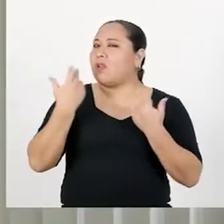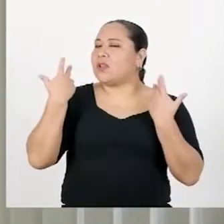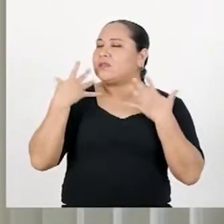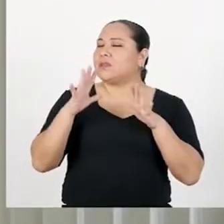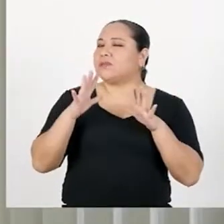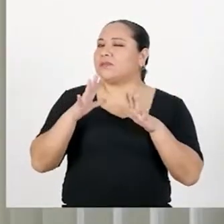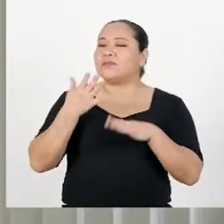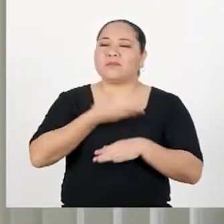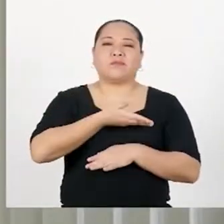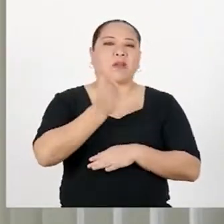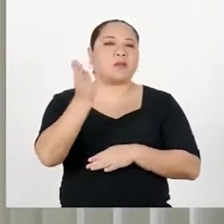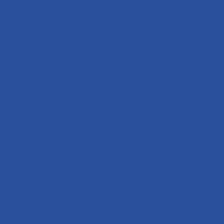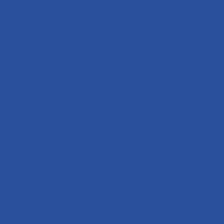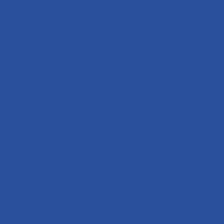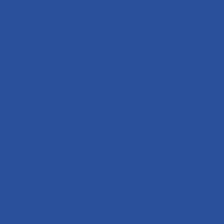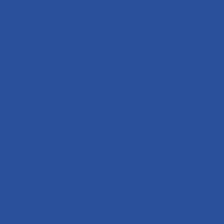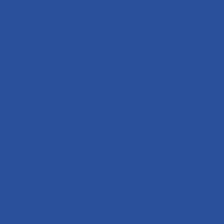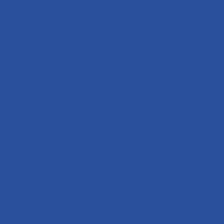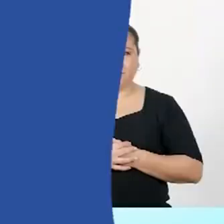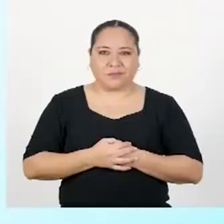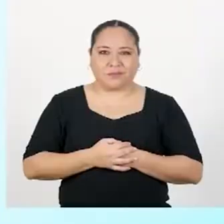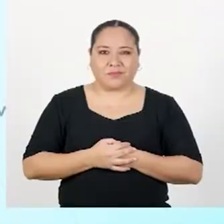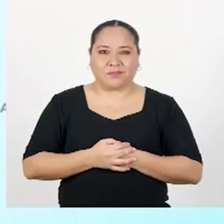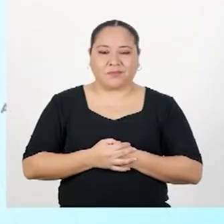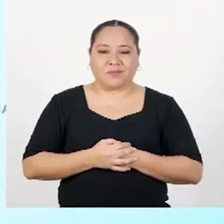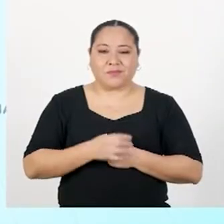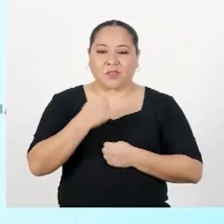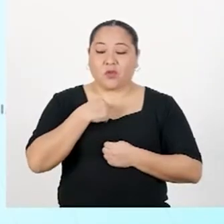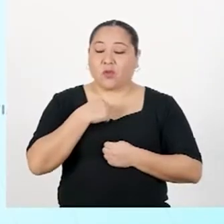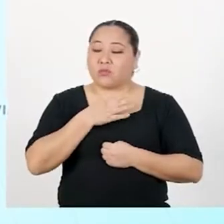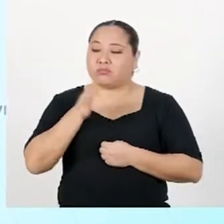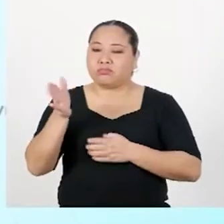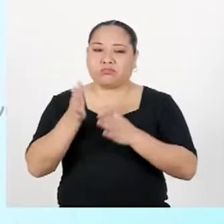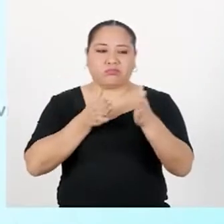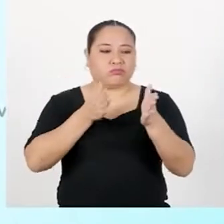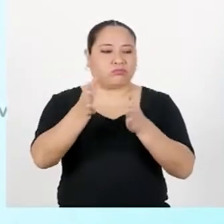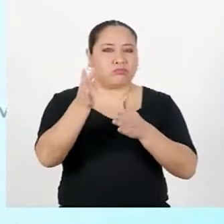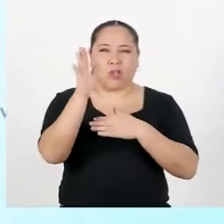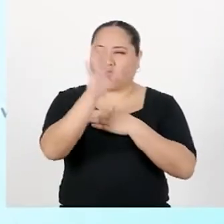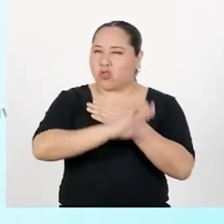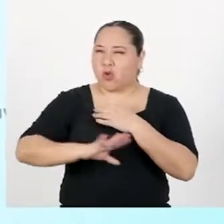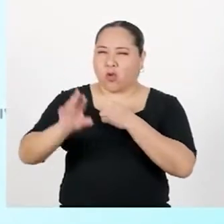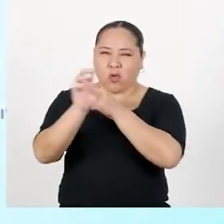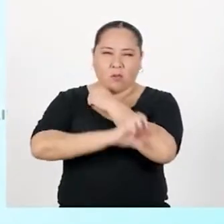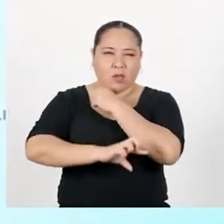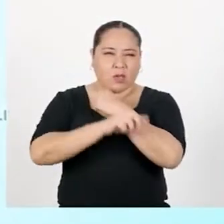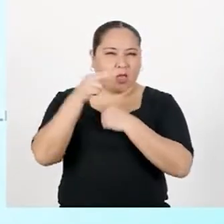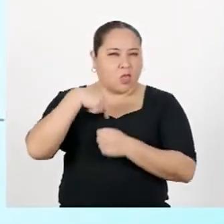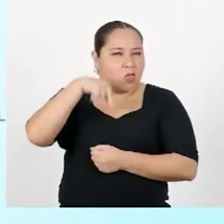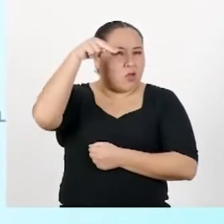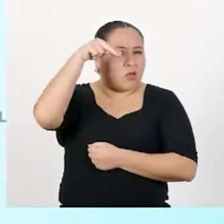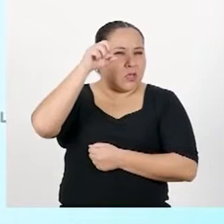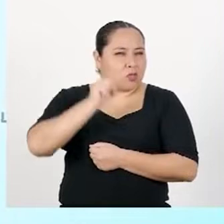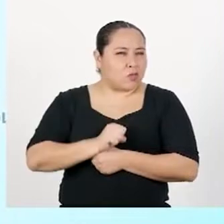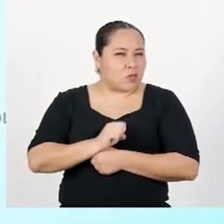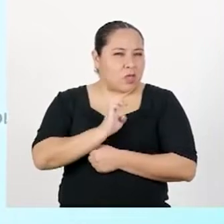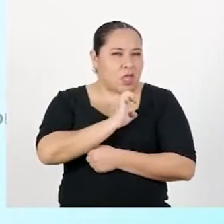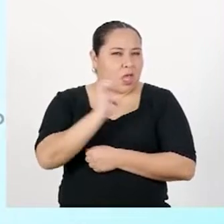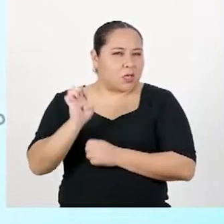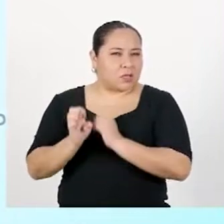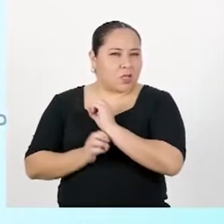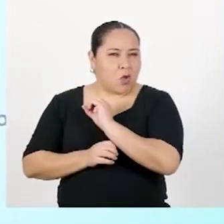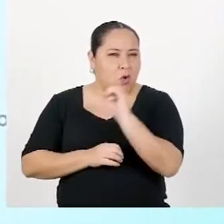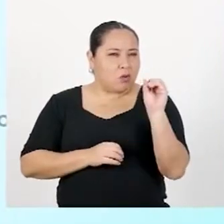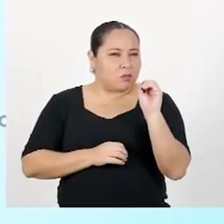Ahora sí, vamos. Voy a recorrer todo el país, de norte a sur, de